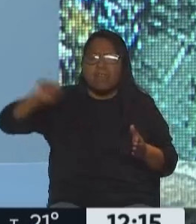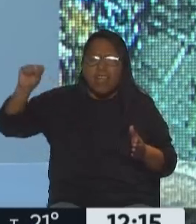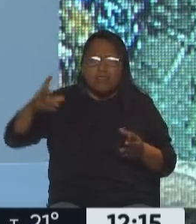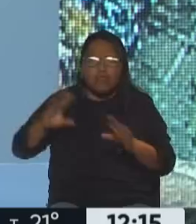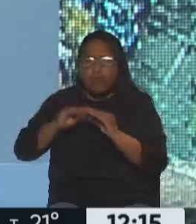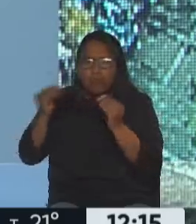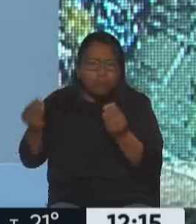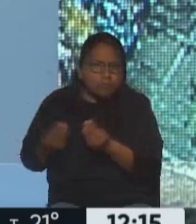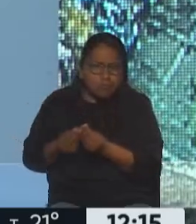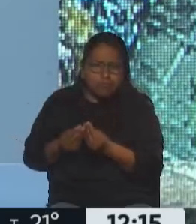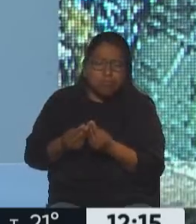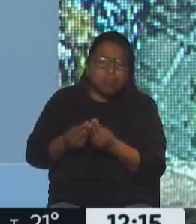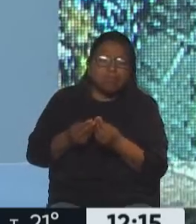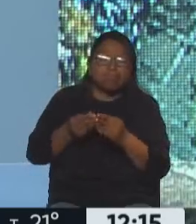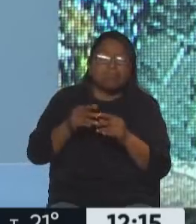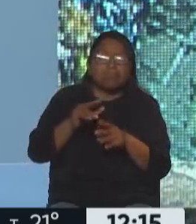anotarlo.